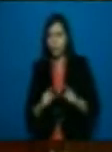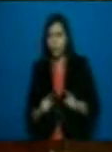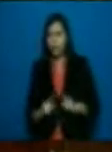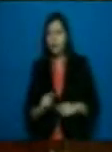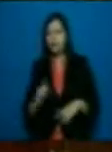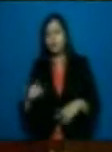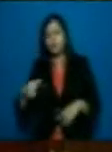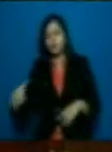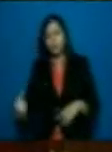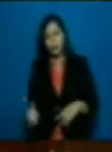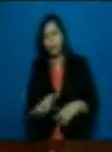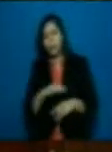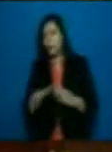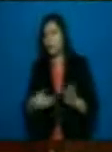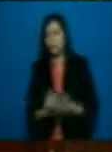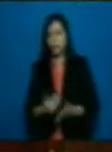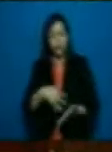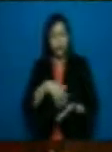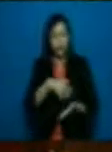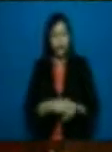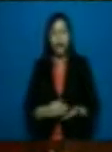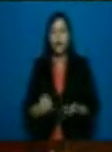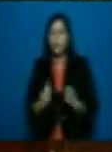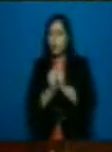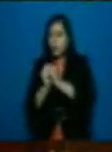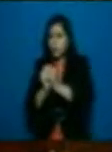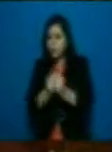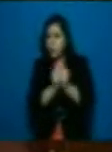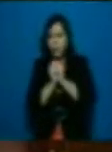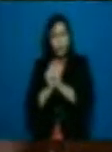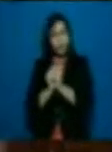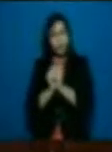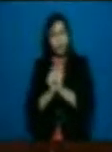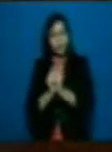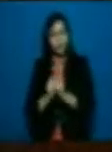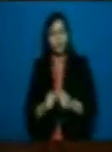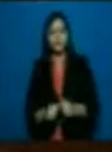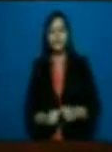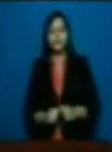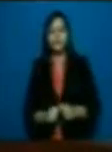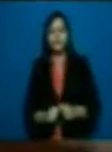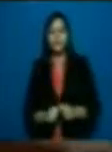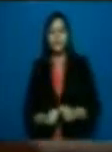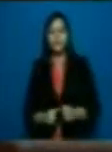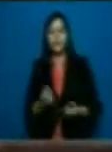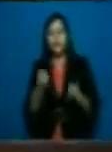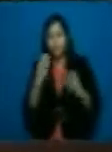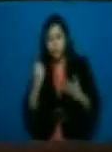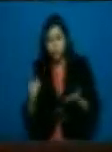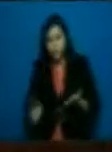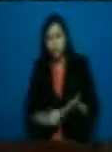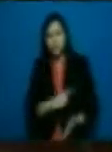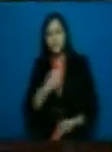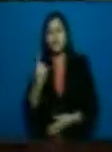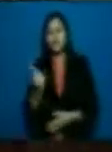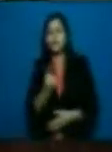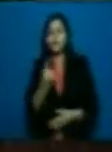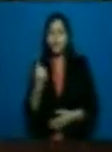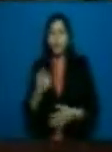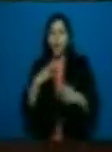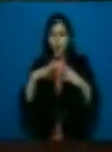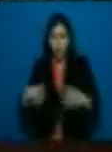veces son los pueblos los que se unen entre sí muchas veces son los gobiernos